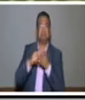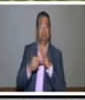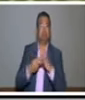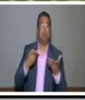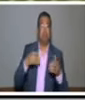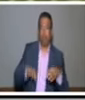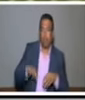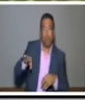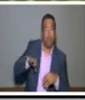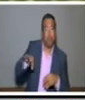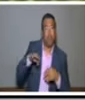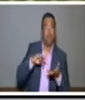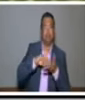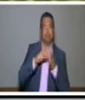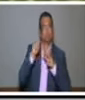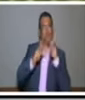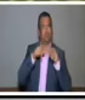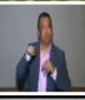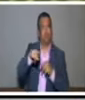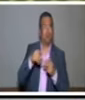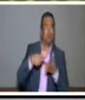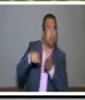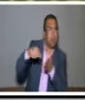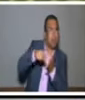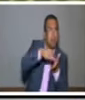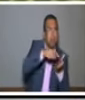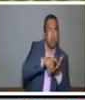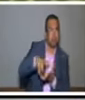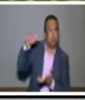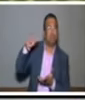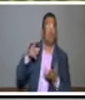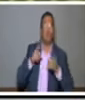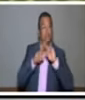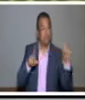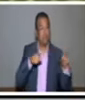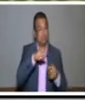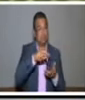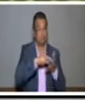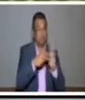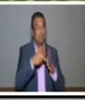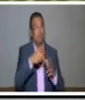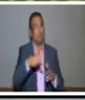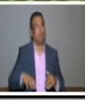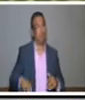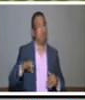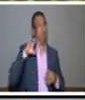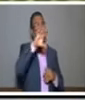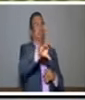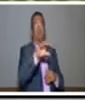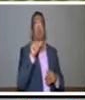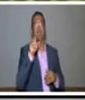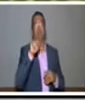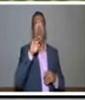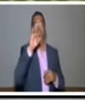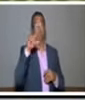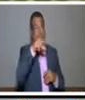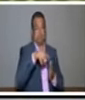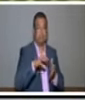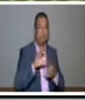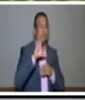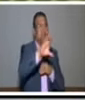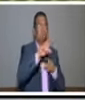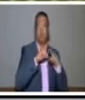de coaching y tutoría. Y son los que se llevan la peor parte en un gobierno en el que aparecen los millones para pagarle a Naudi, pero no hay con qué pagarle a las terapistas